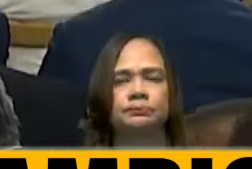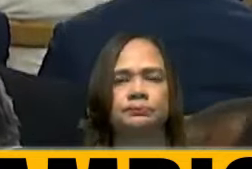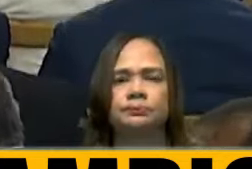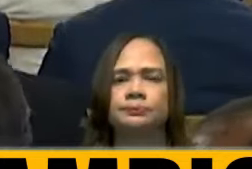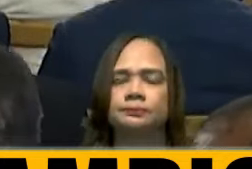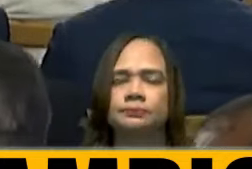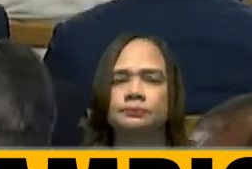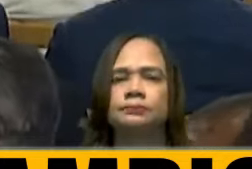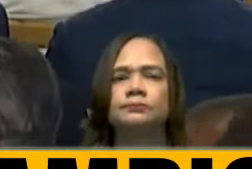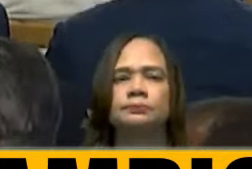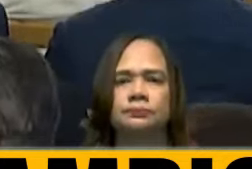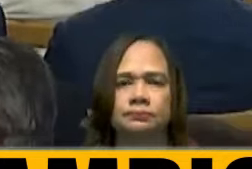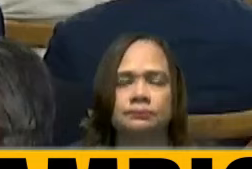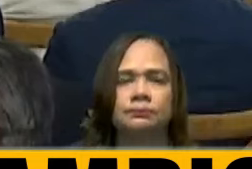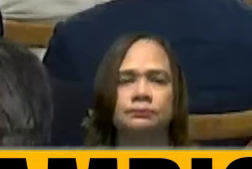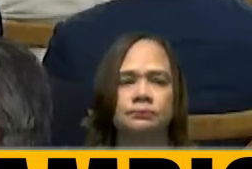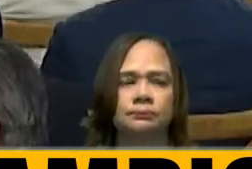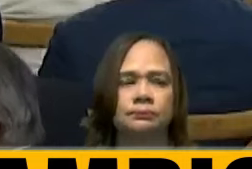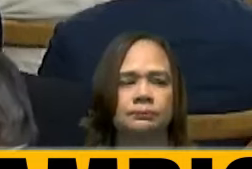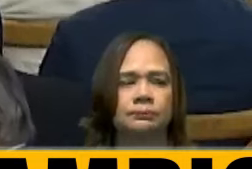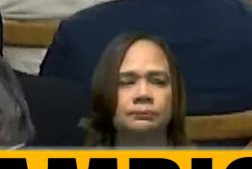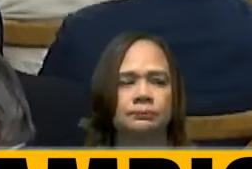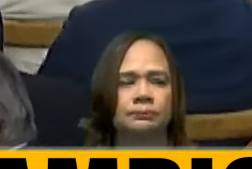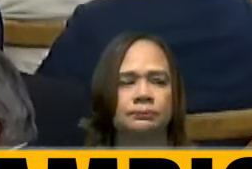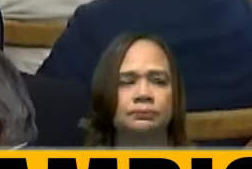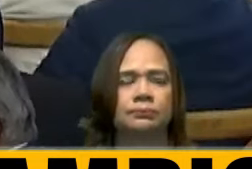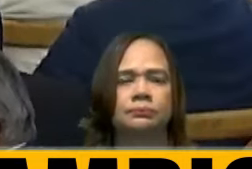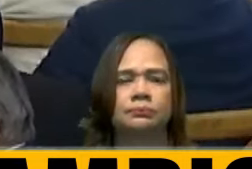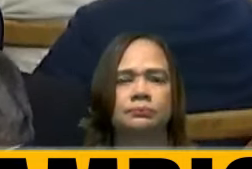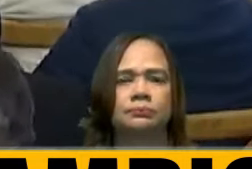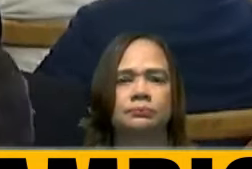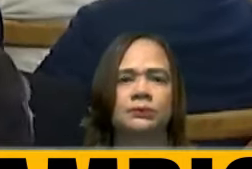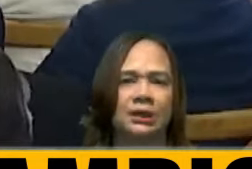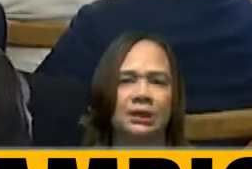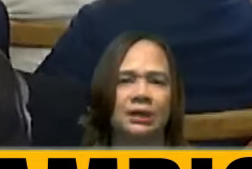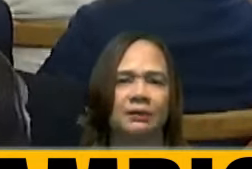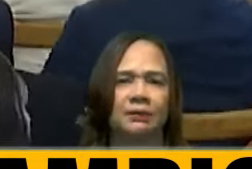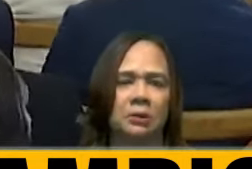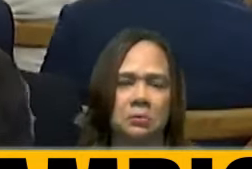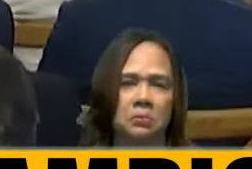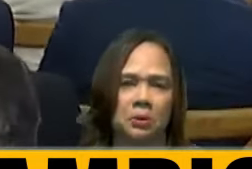comunicadores si no es así no me la da la pregunta está muy caballero Cabada